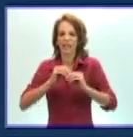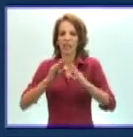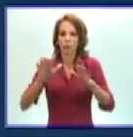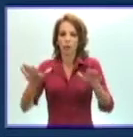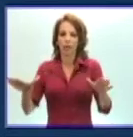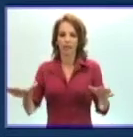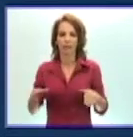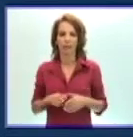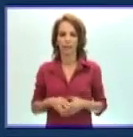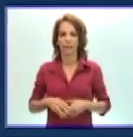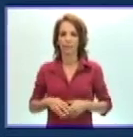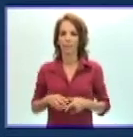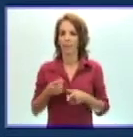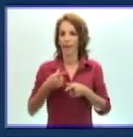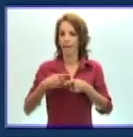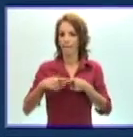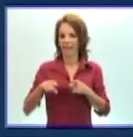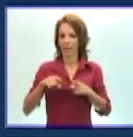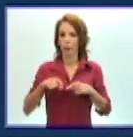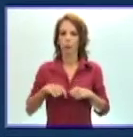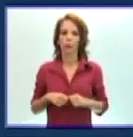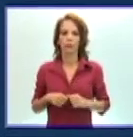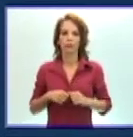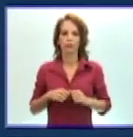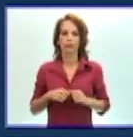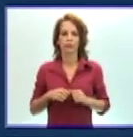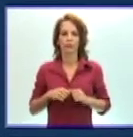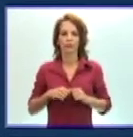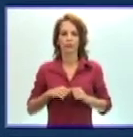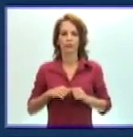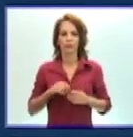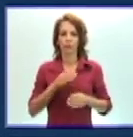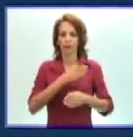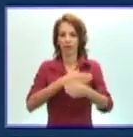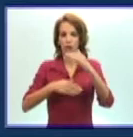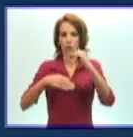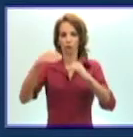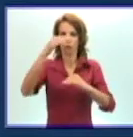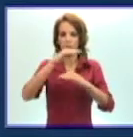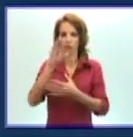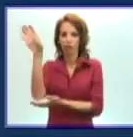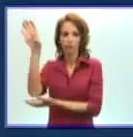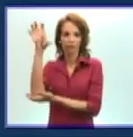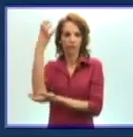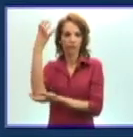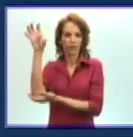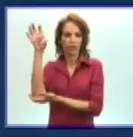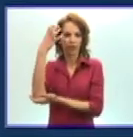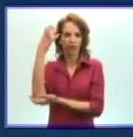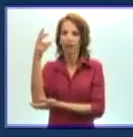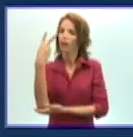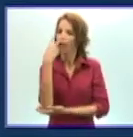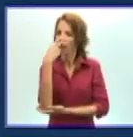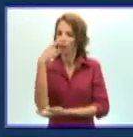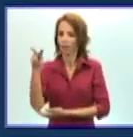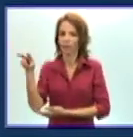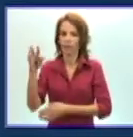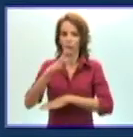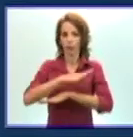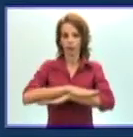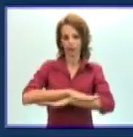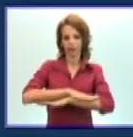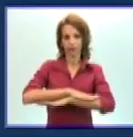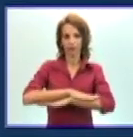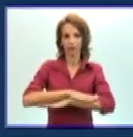universo. Bueno, la construcción del radar, el mirador, la construcción de